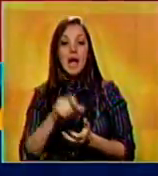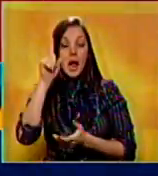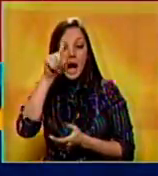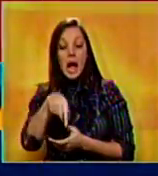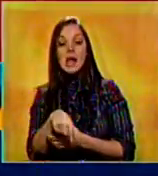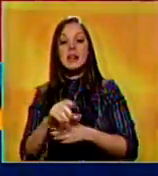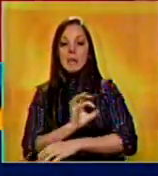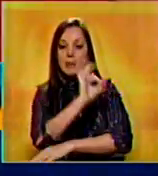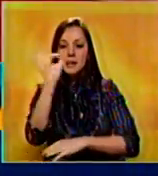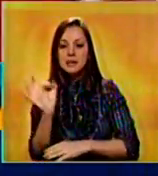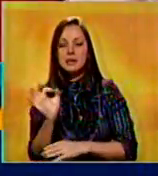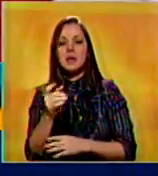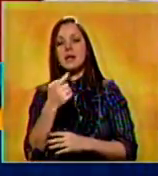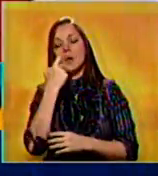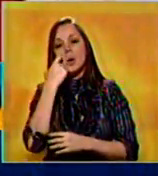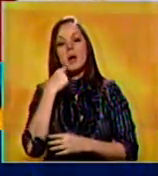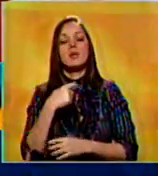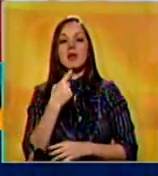Acarigua.